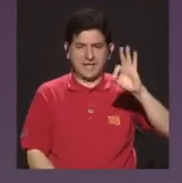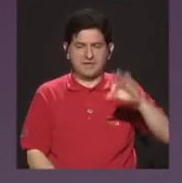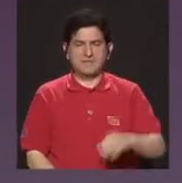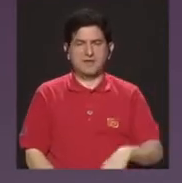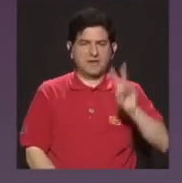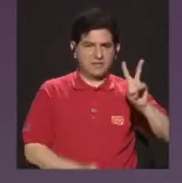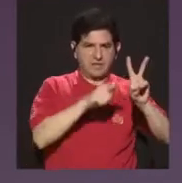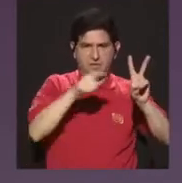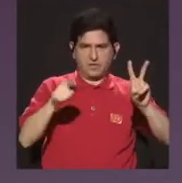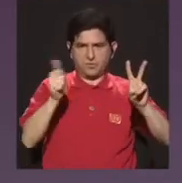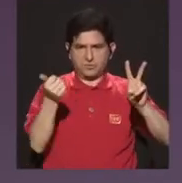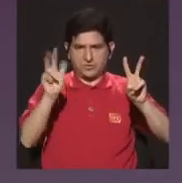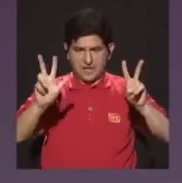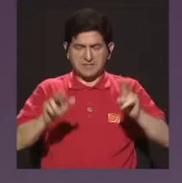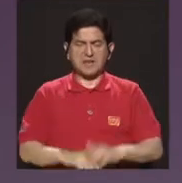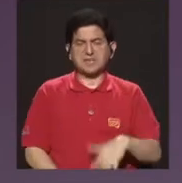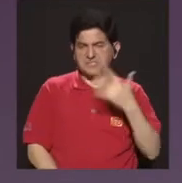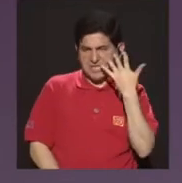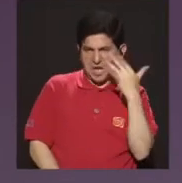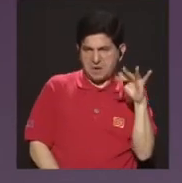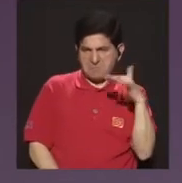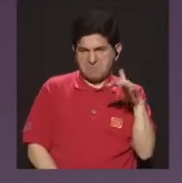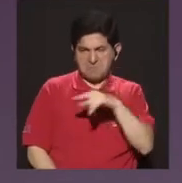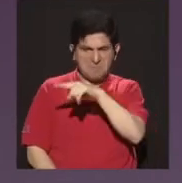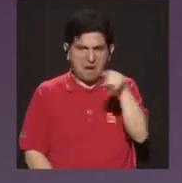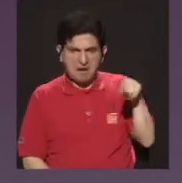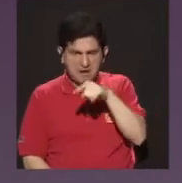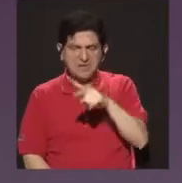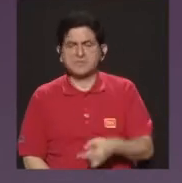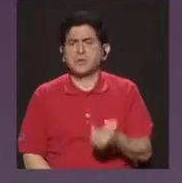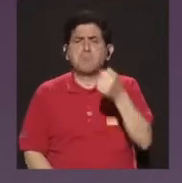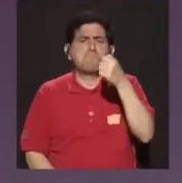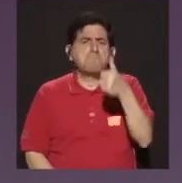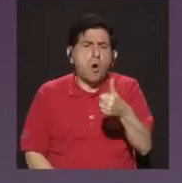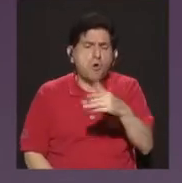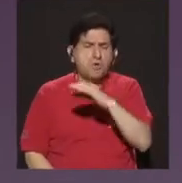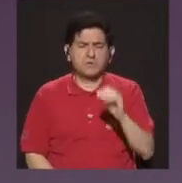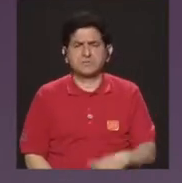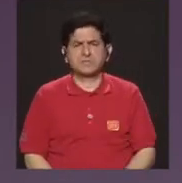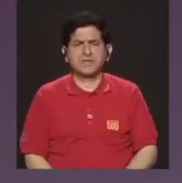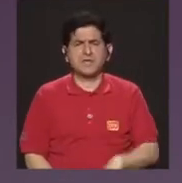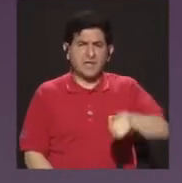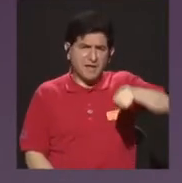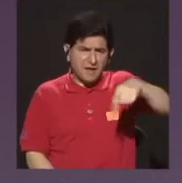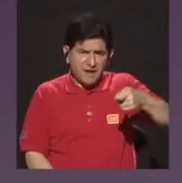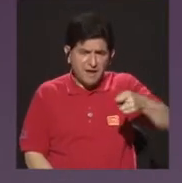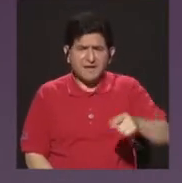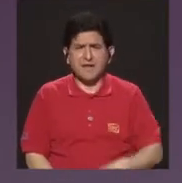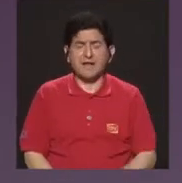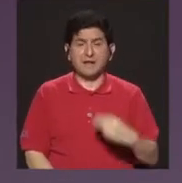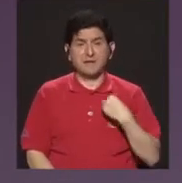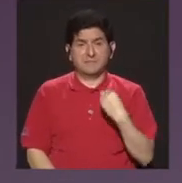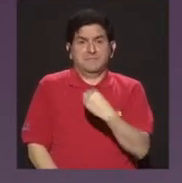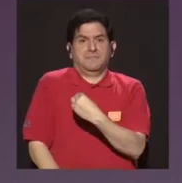las opciones que tienes son muy similares son pocas y además son varios canales miembros de la misma